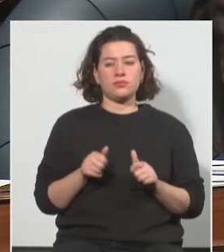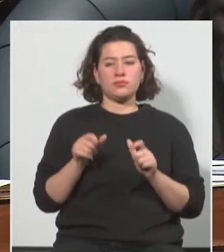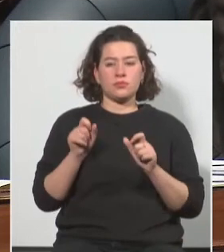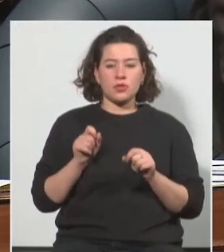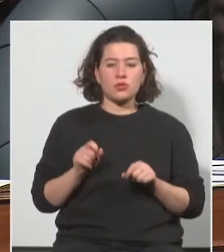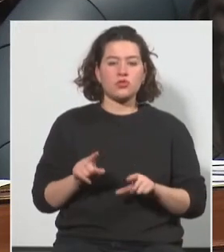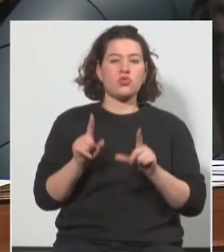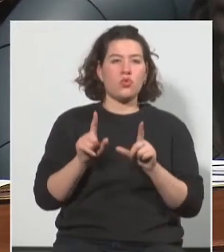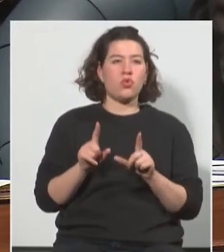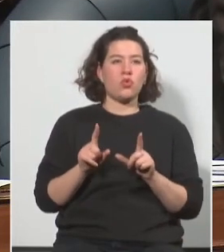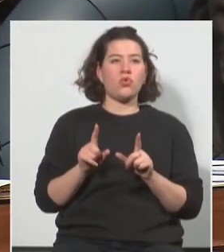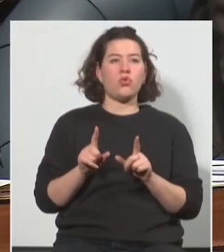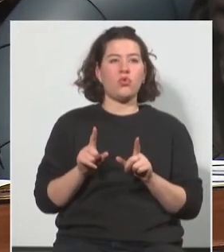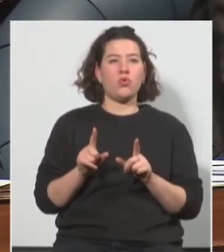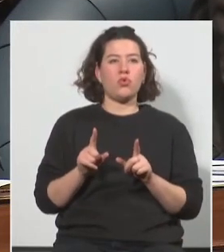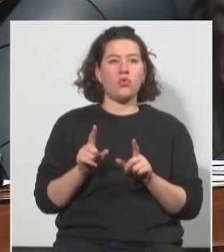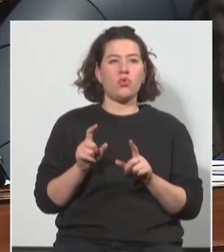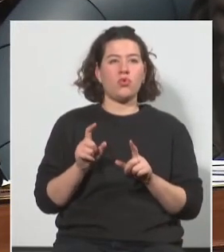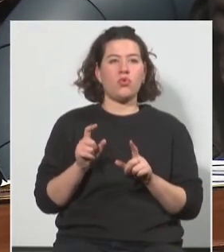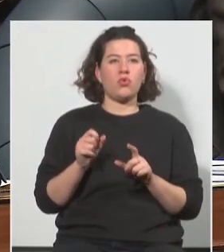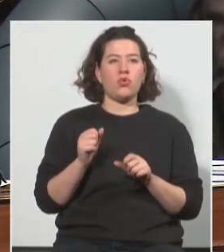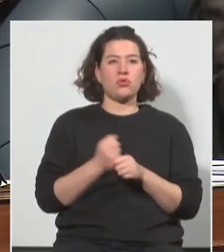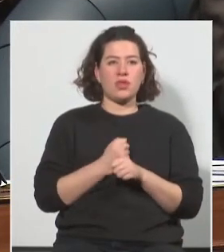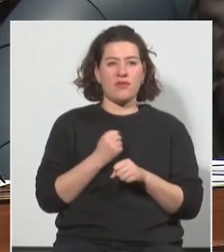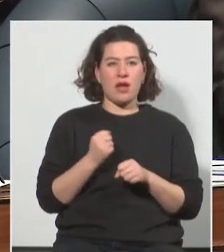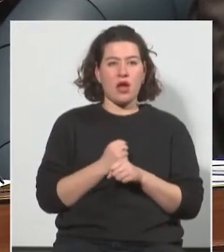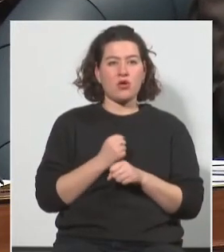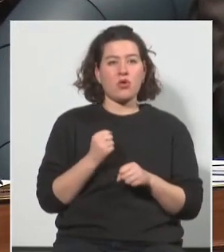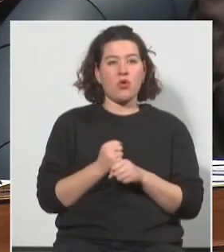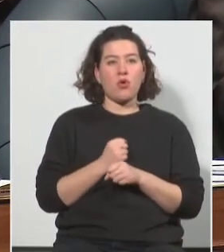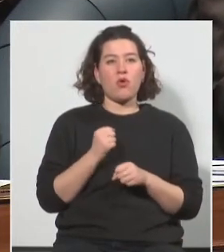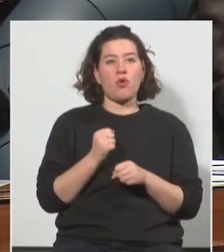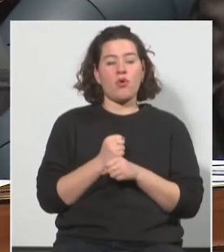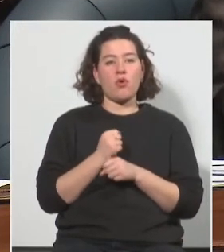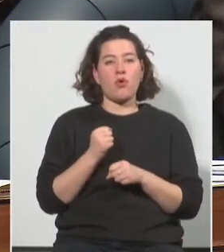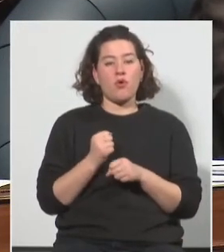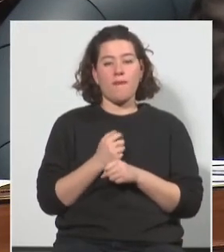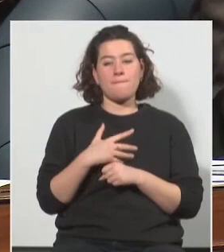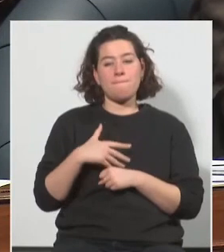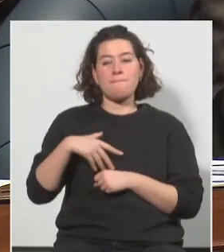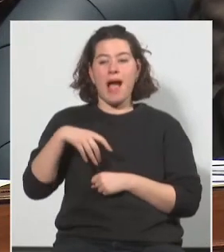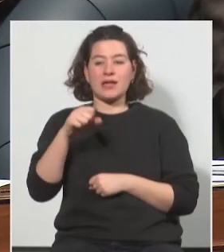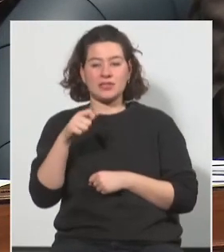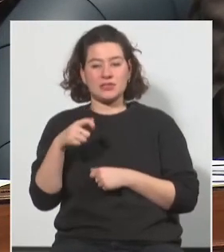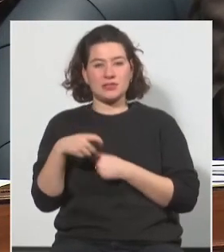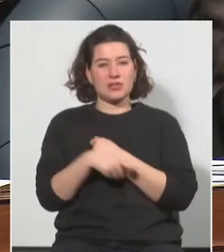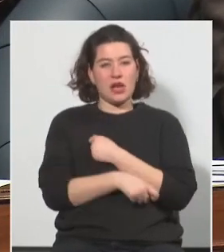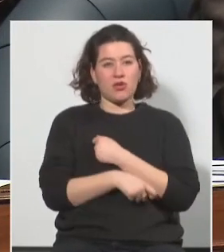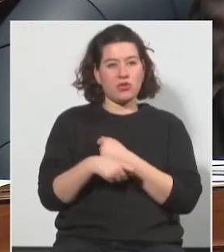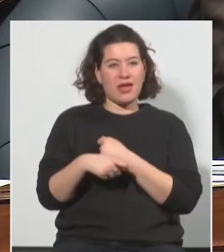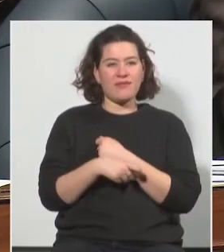su posgrado en narcotráfico en la cárcel, en